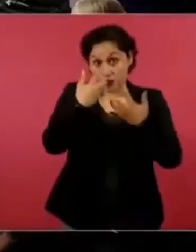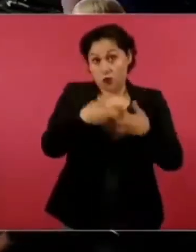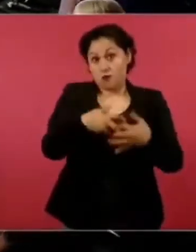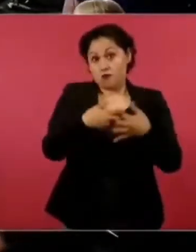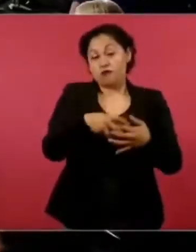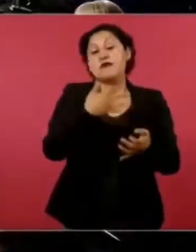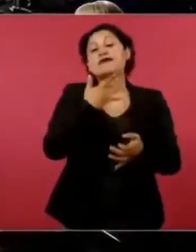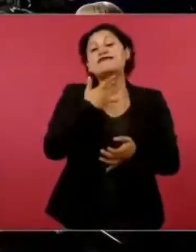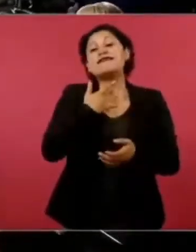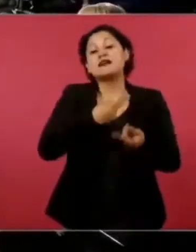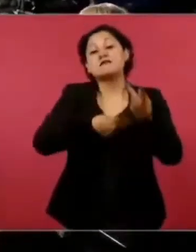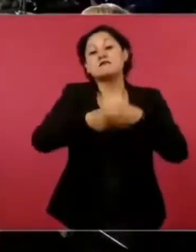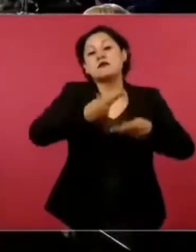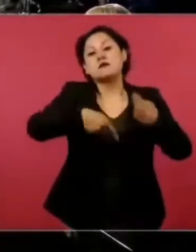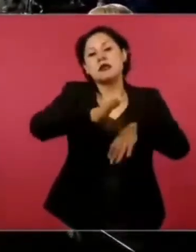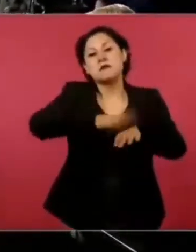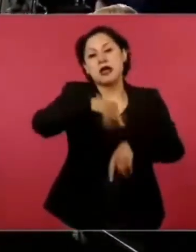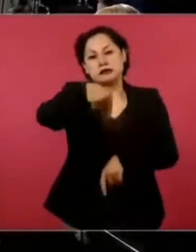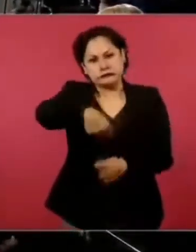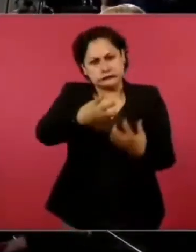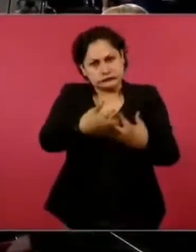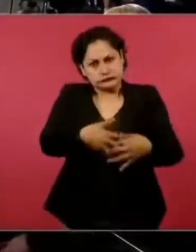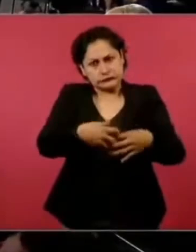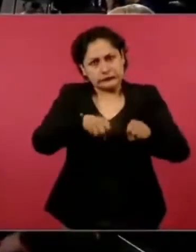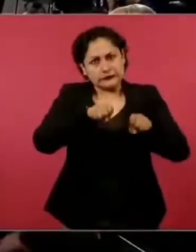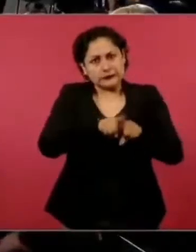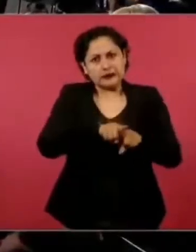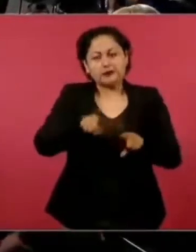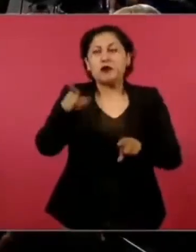comprando las gasolinas en el extranjero.